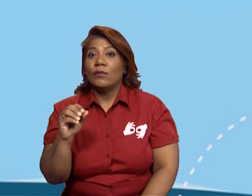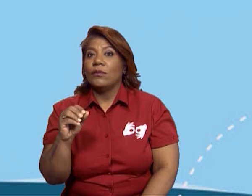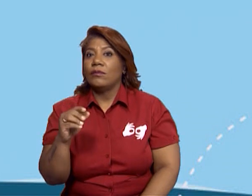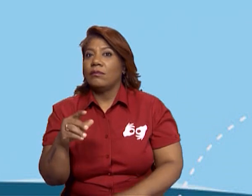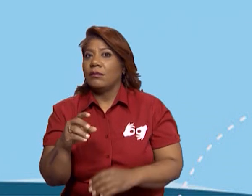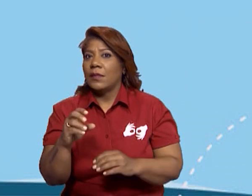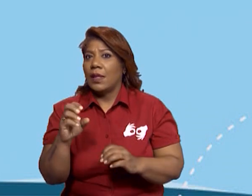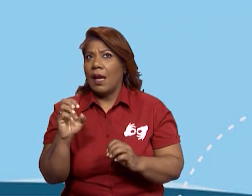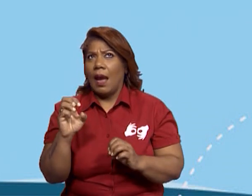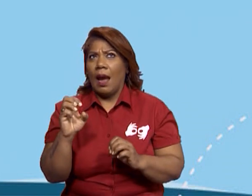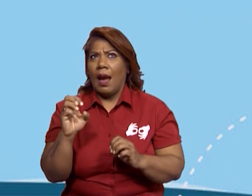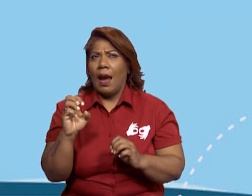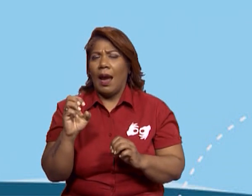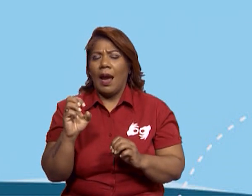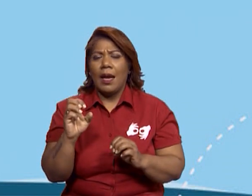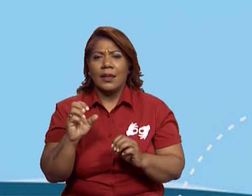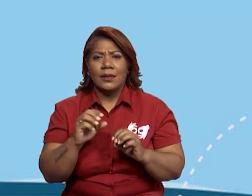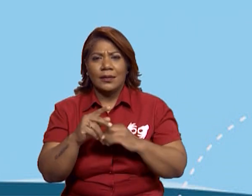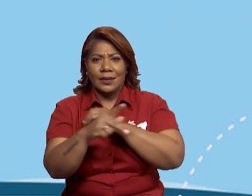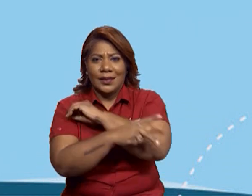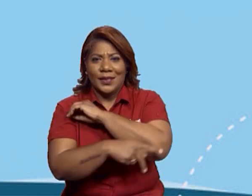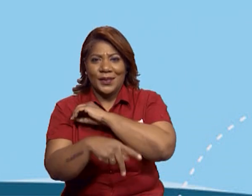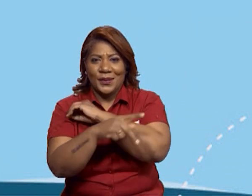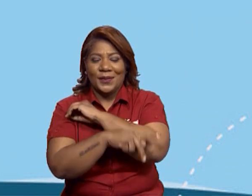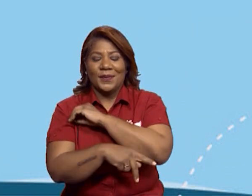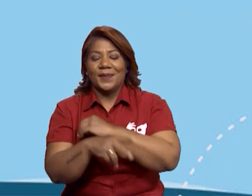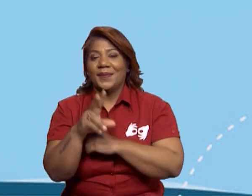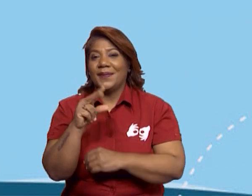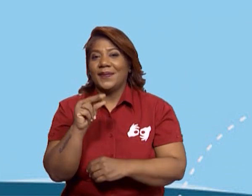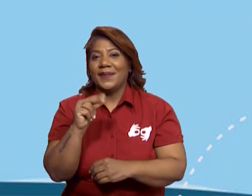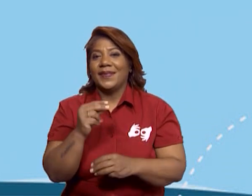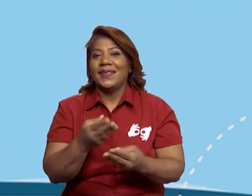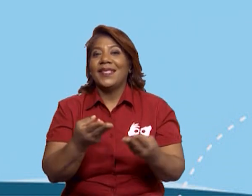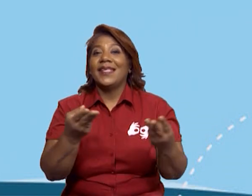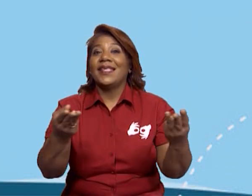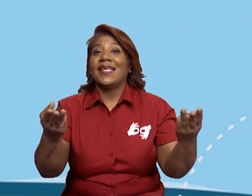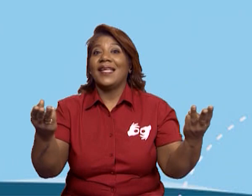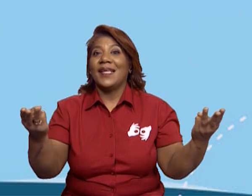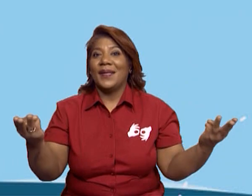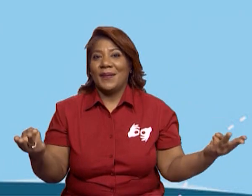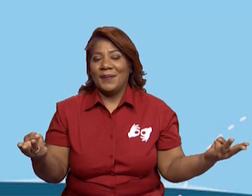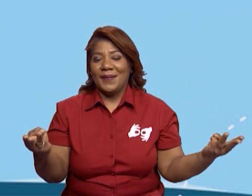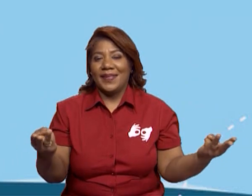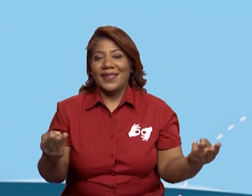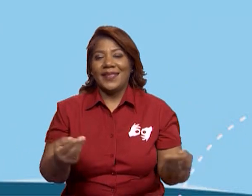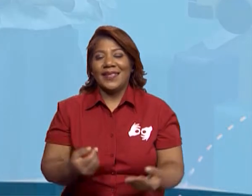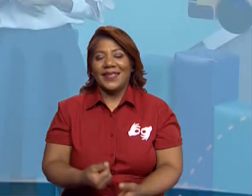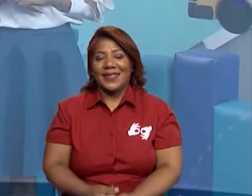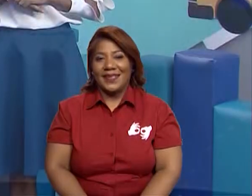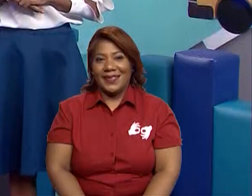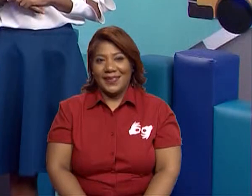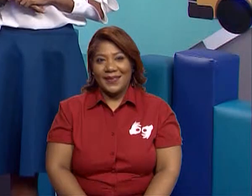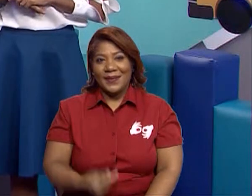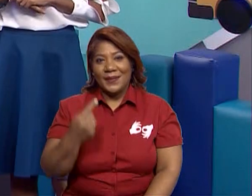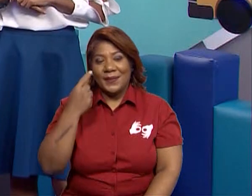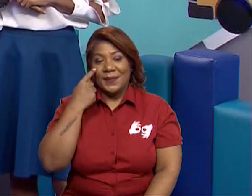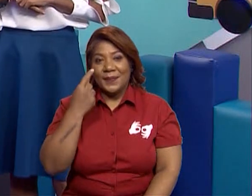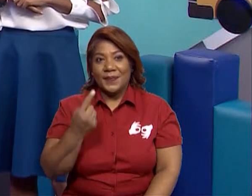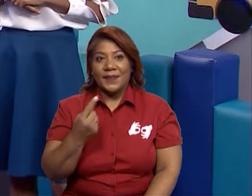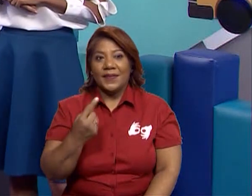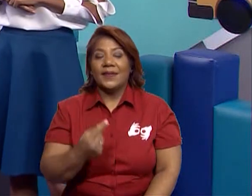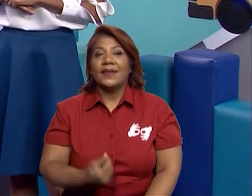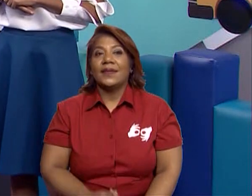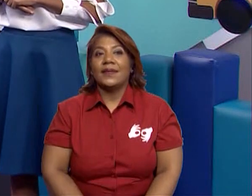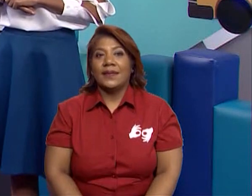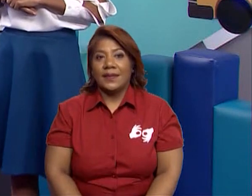países, maestra, ¿ya? No. Maestro, de la materia. Exactamente. Y específicamente hablamos